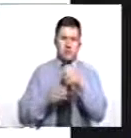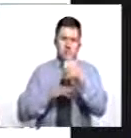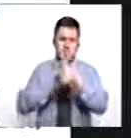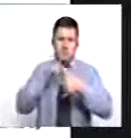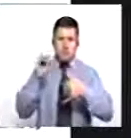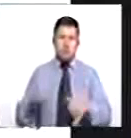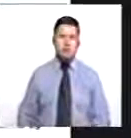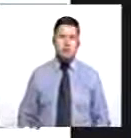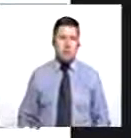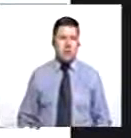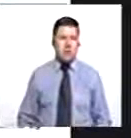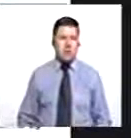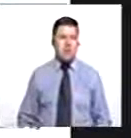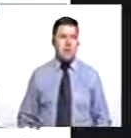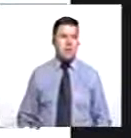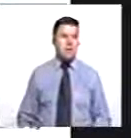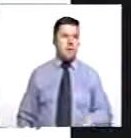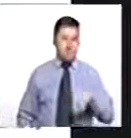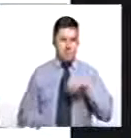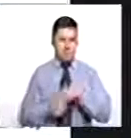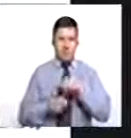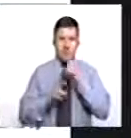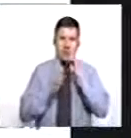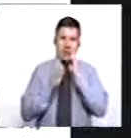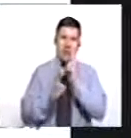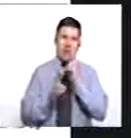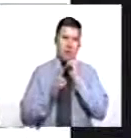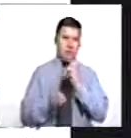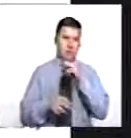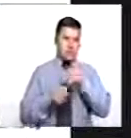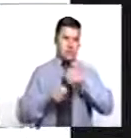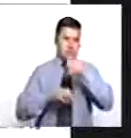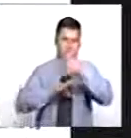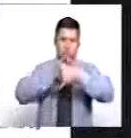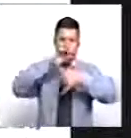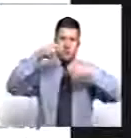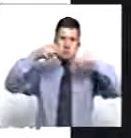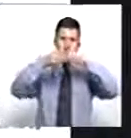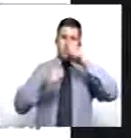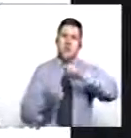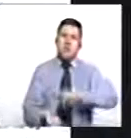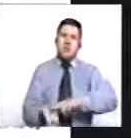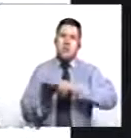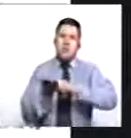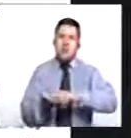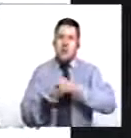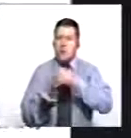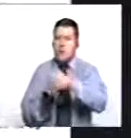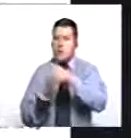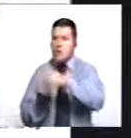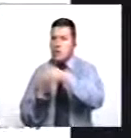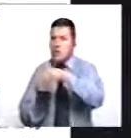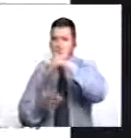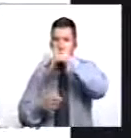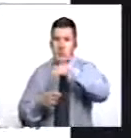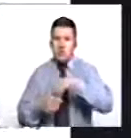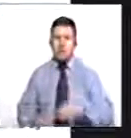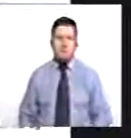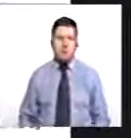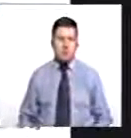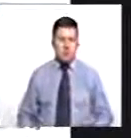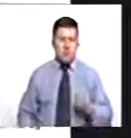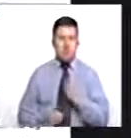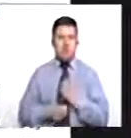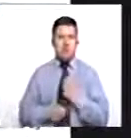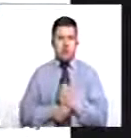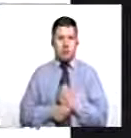Electricaribe, donde el mercado le reconozca a Electricaribe recuperar los costos reales de la actual